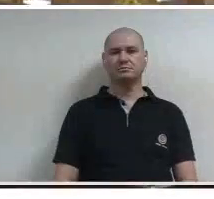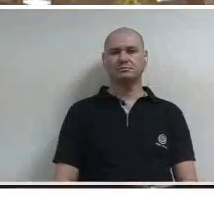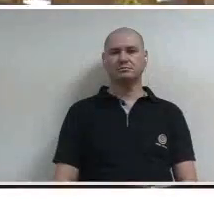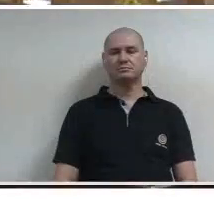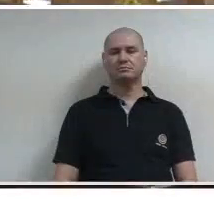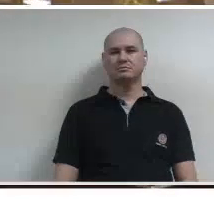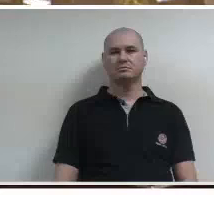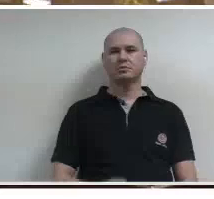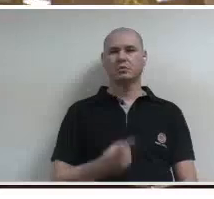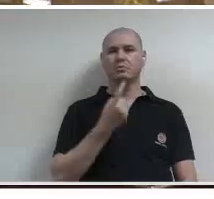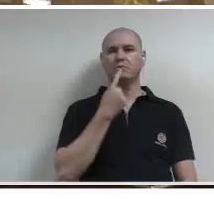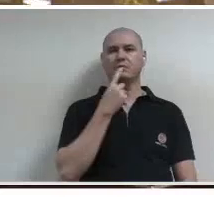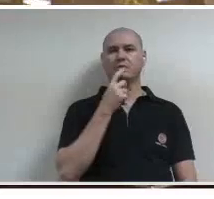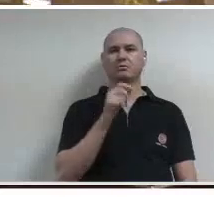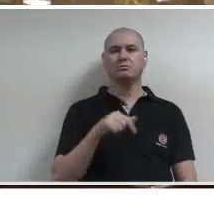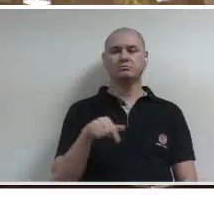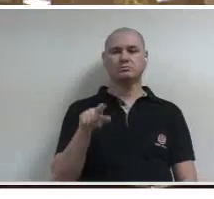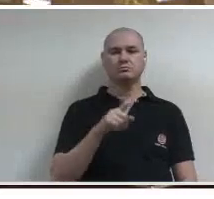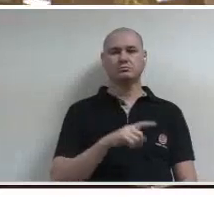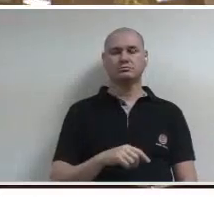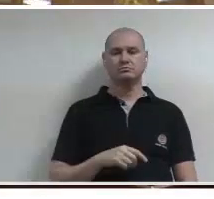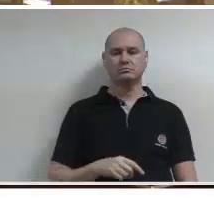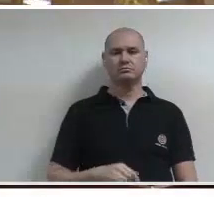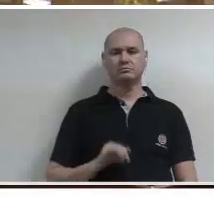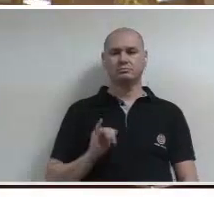Saucedo, oye, confirma agua.